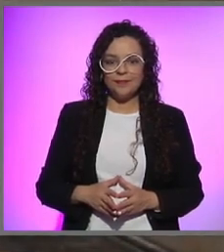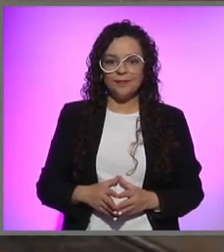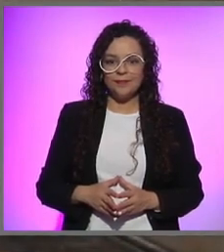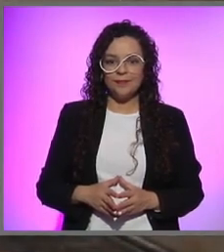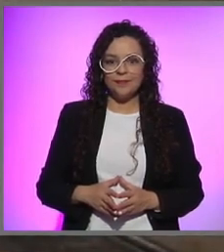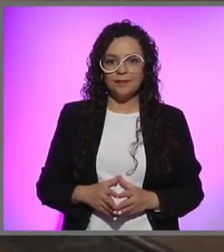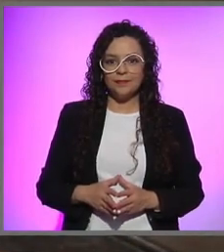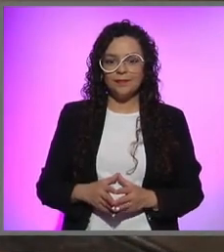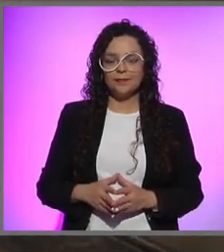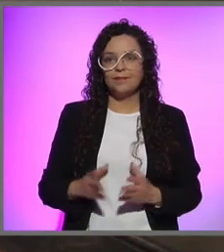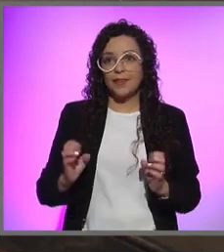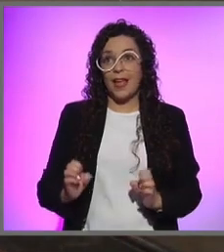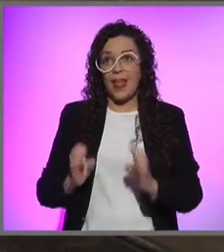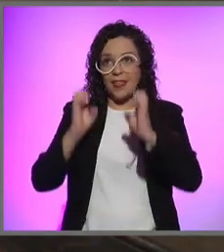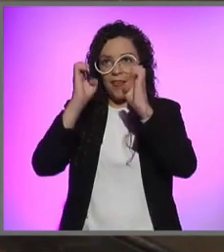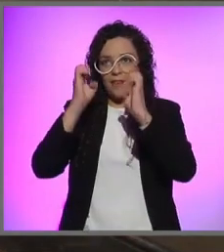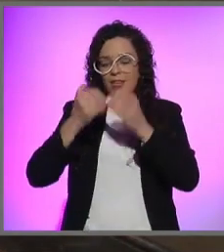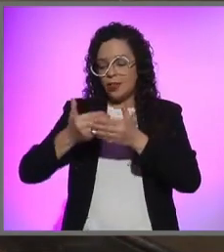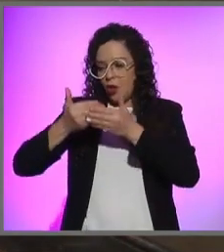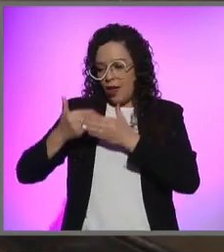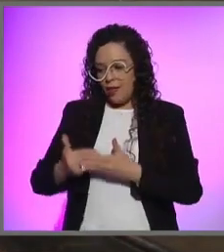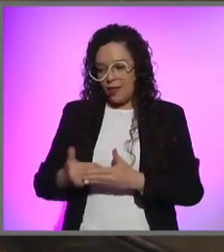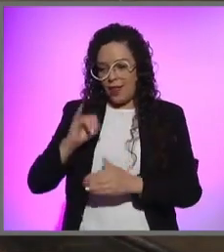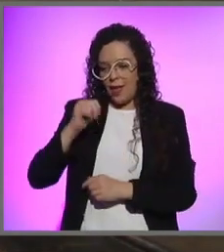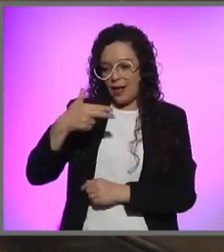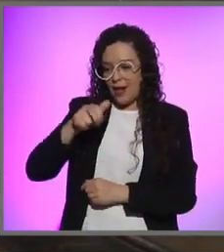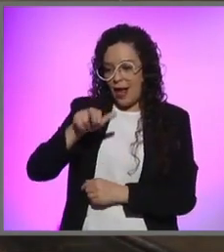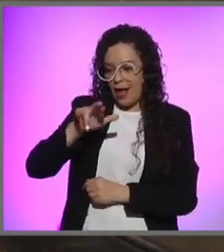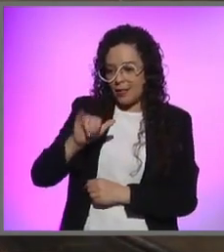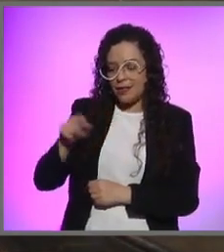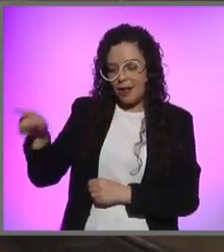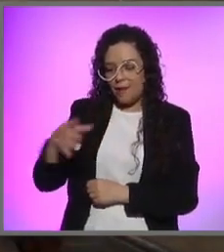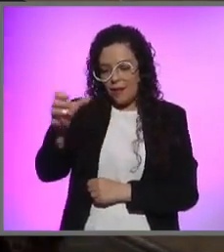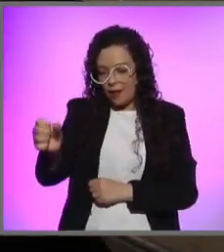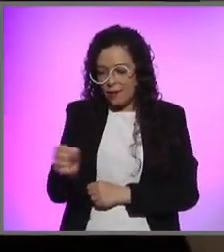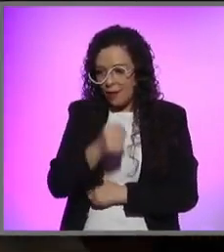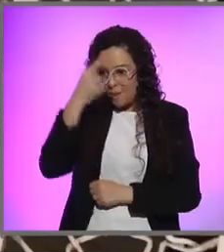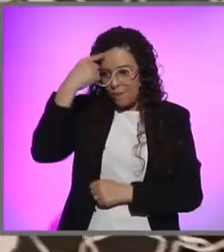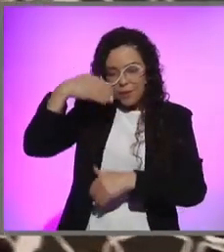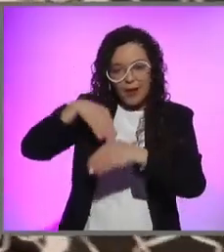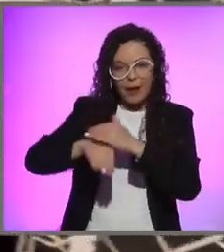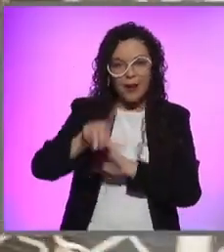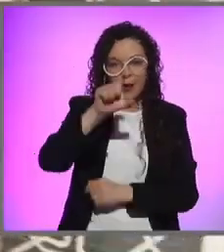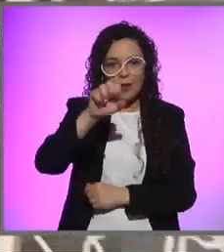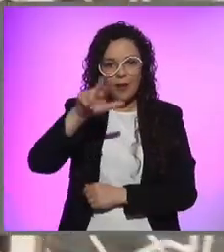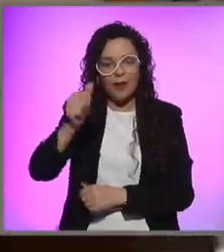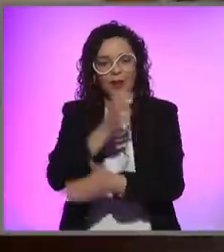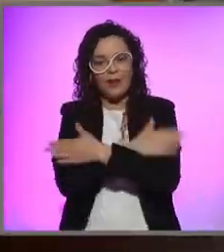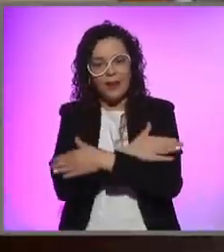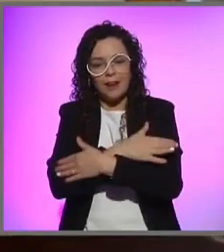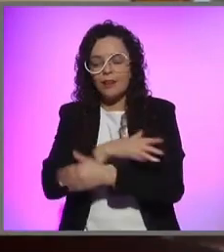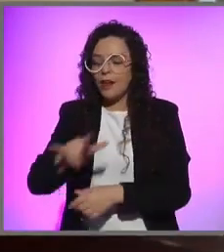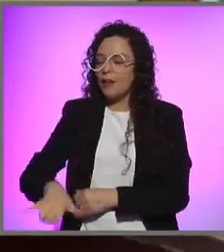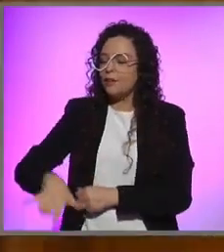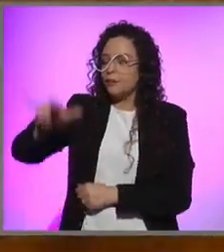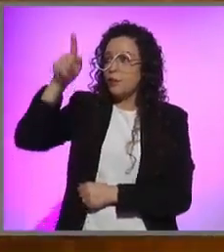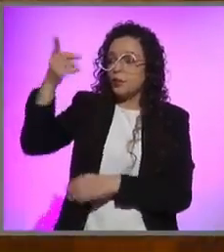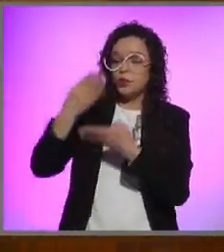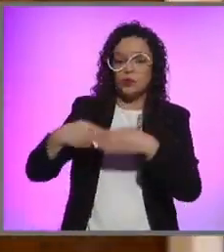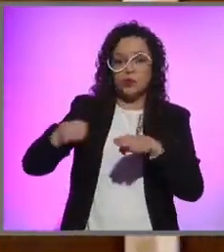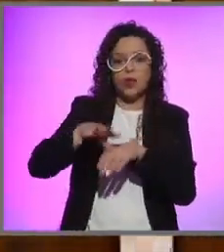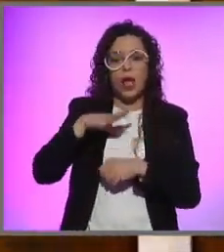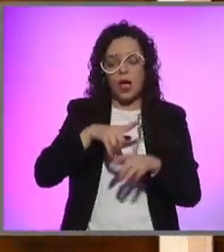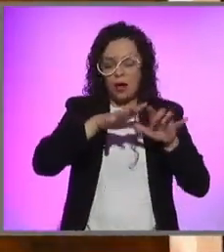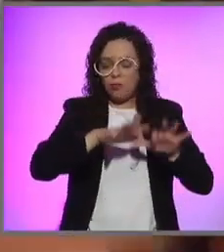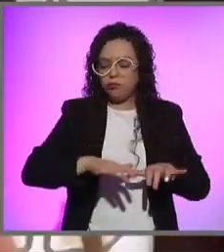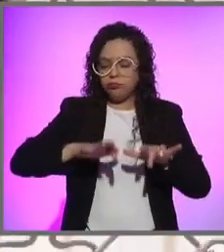Interior edificio, Ignasi acude al portal de su casa para recibir a Lorena María. Se dan un abrazo y suben al ascensor. En el piano de cola de su casa, Ignasi toca un